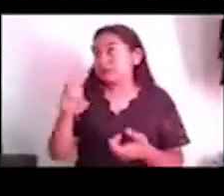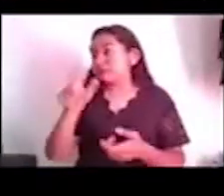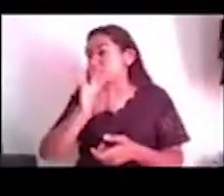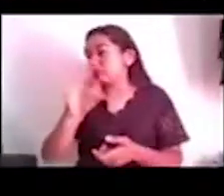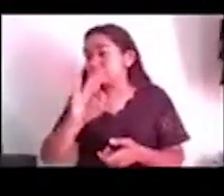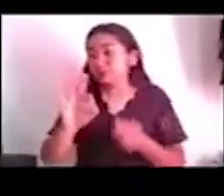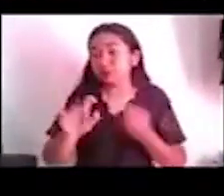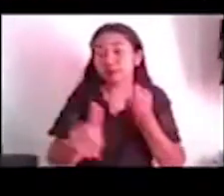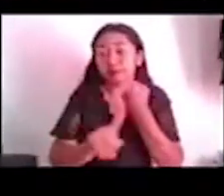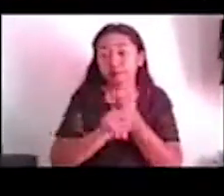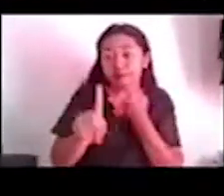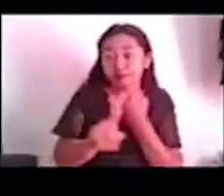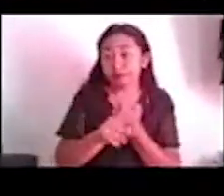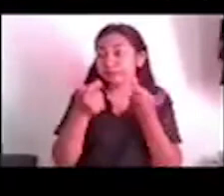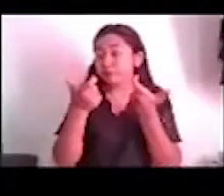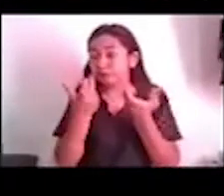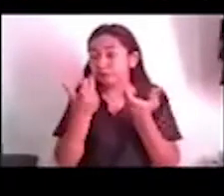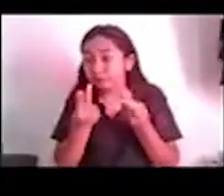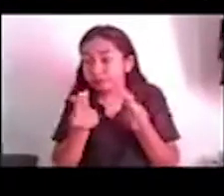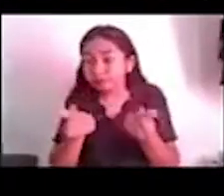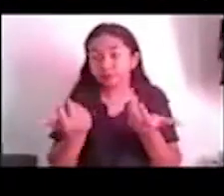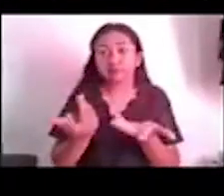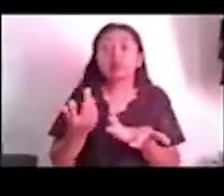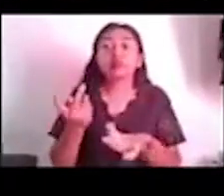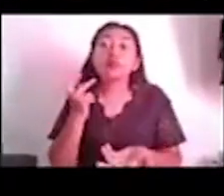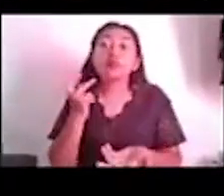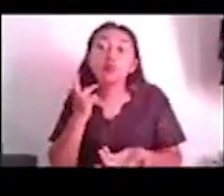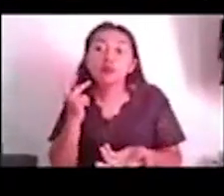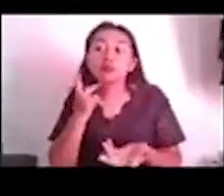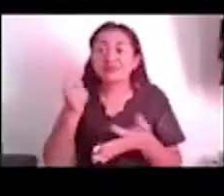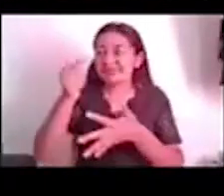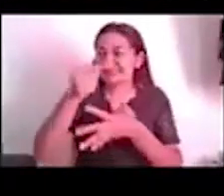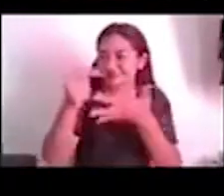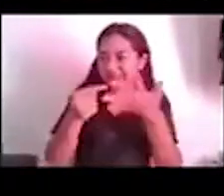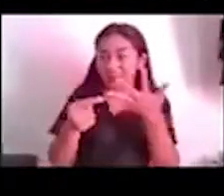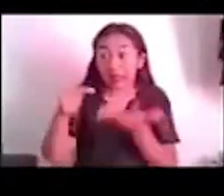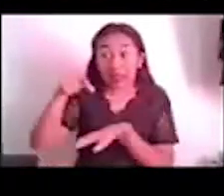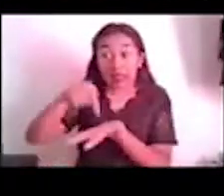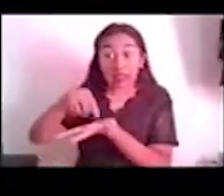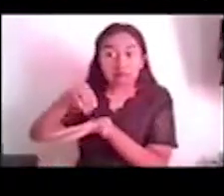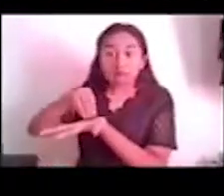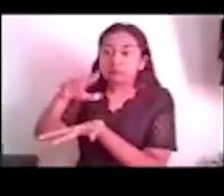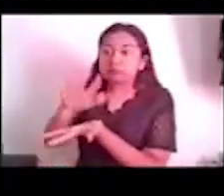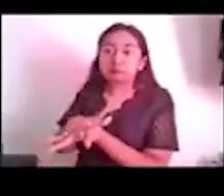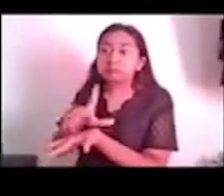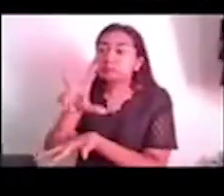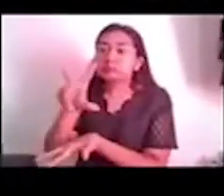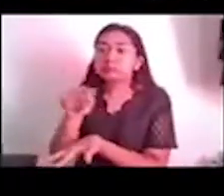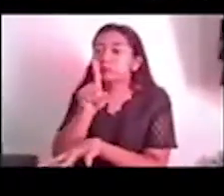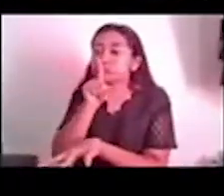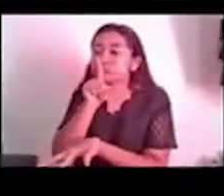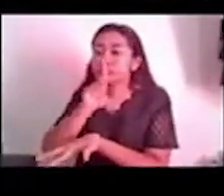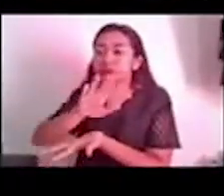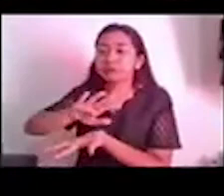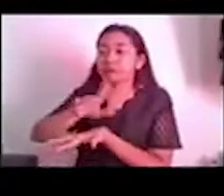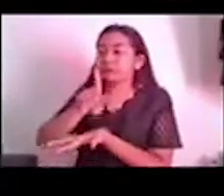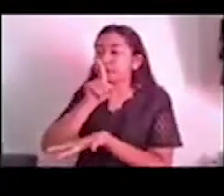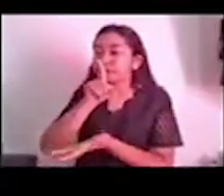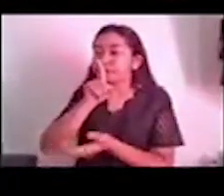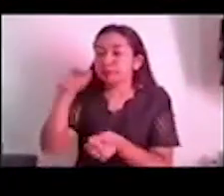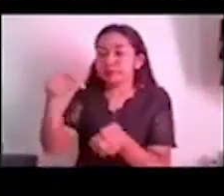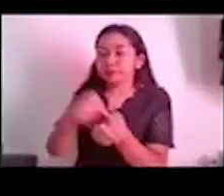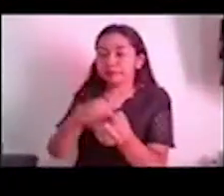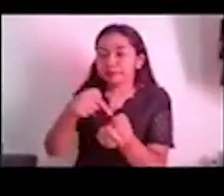cuales salieron las encubren en los documentos. Y la migración no es un solo hecho lineal que